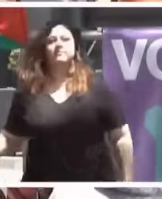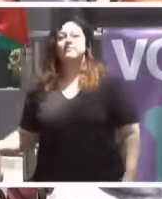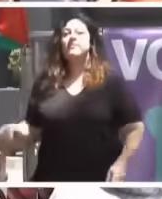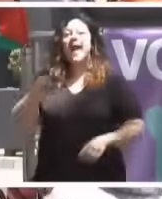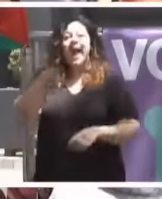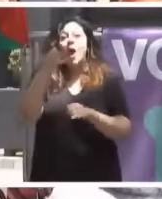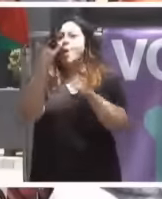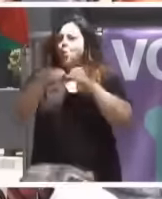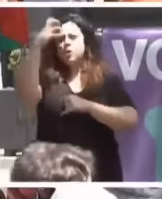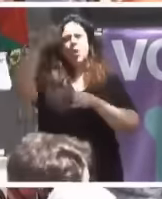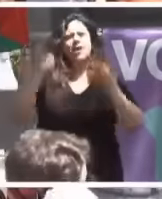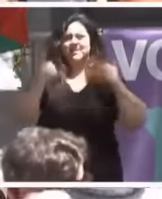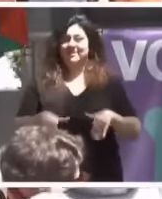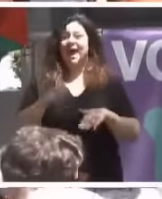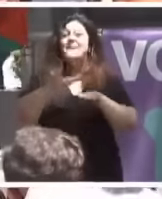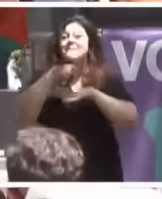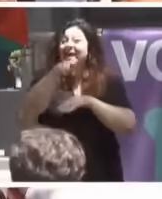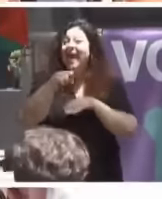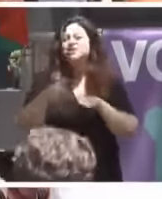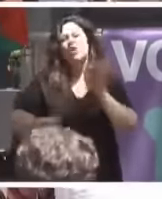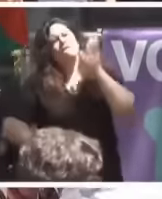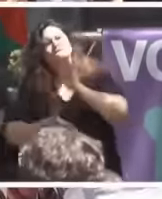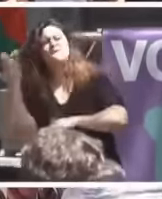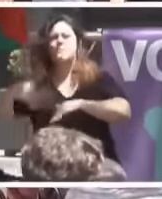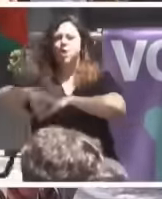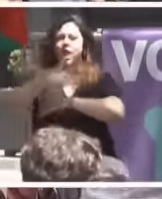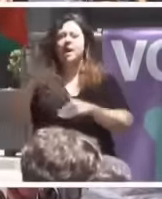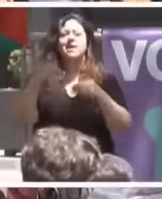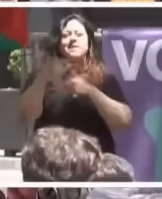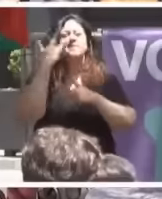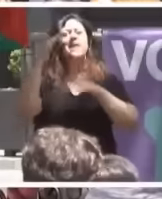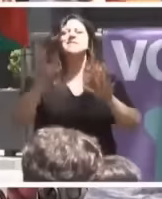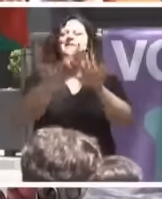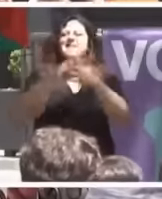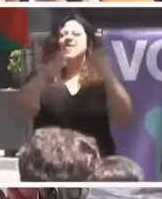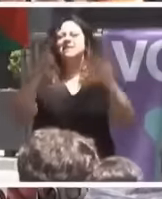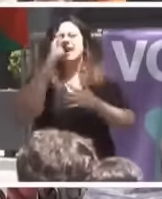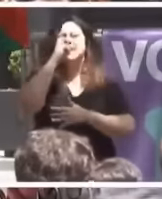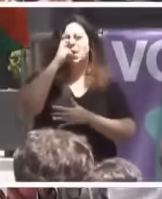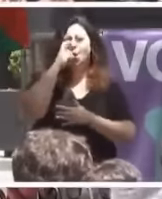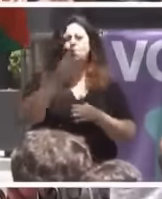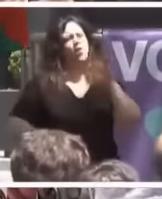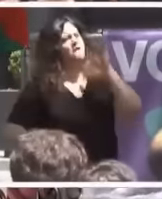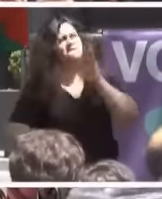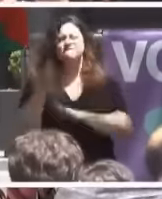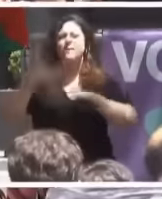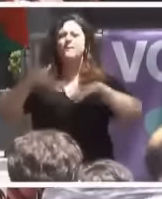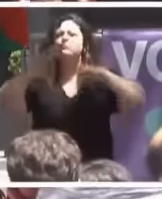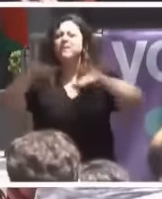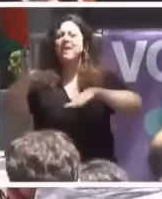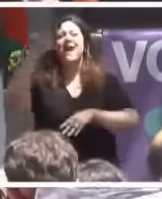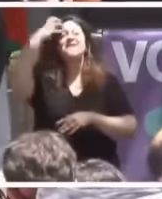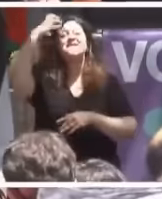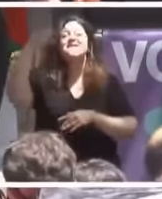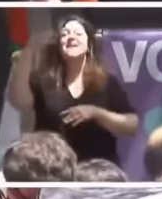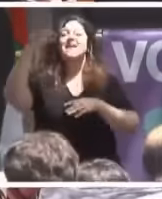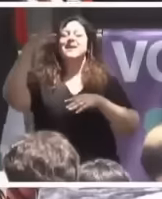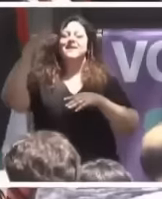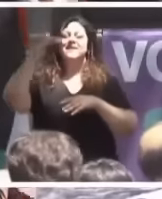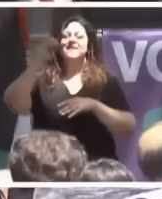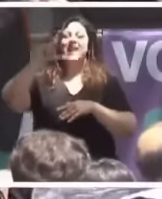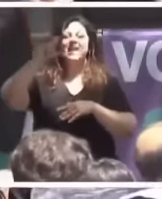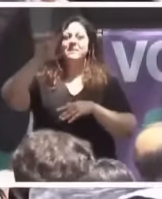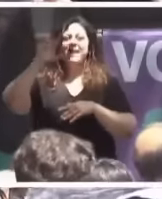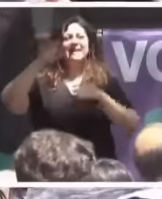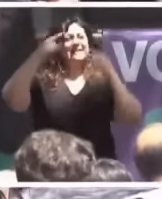eso, compañeros y compañeras, hay que salir a las calles el próximo 16 de junio a decir que Felipe VI va a ser el último y que